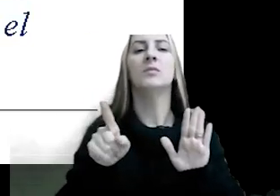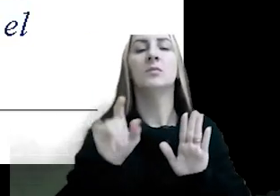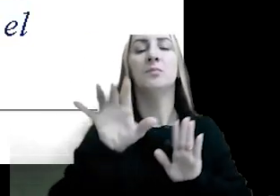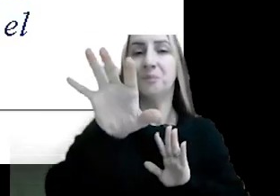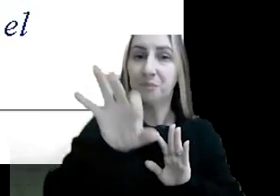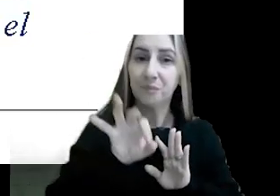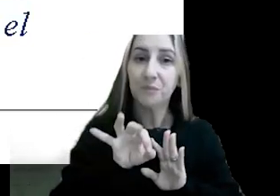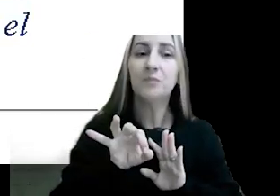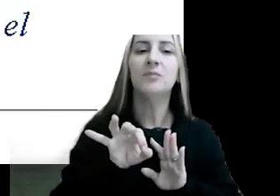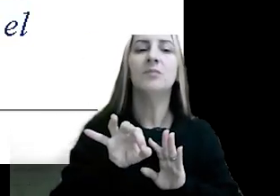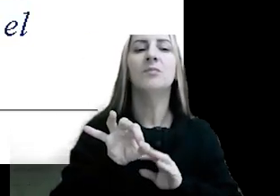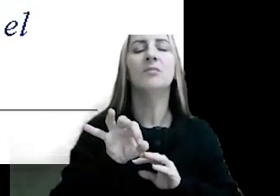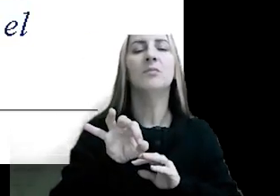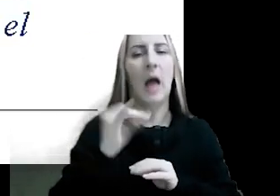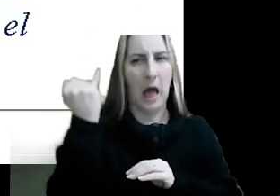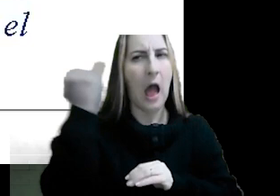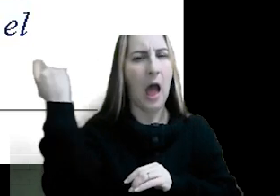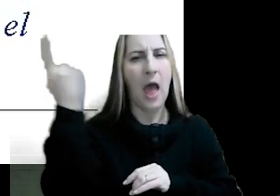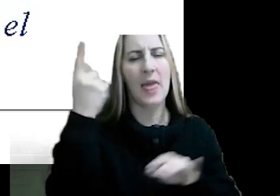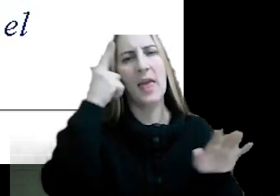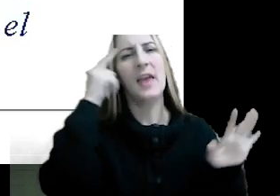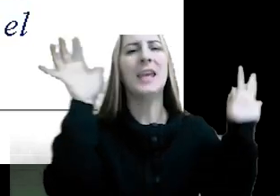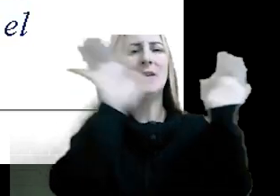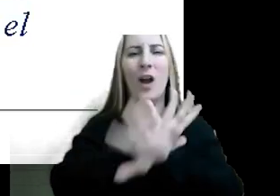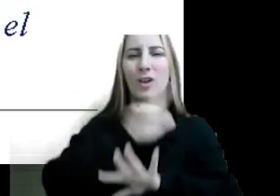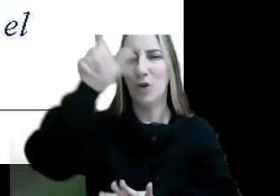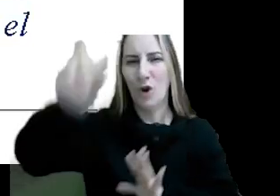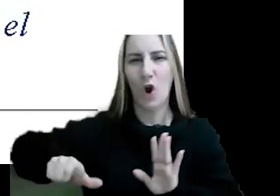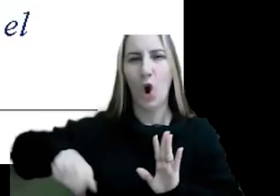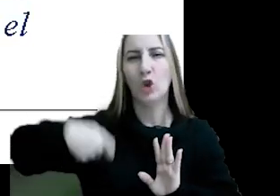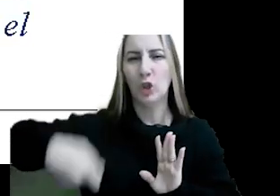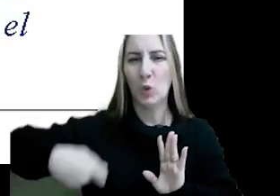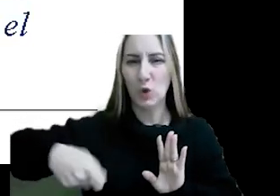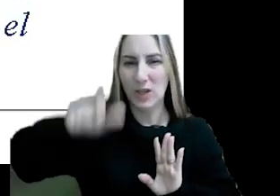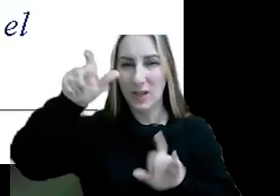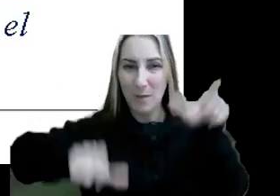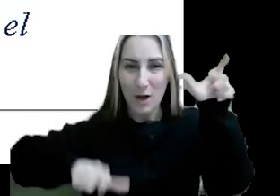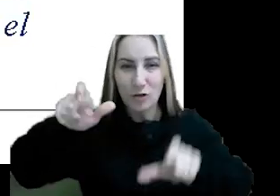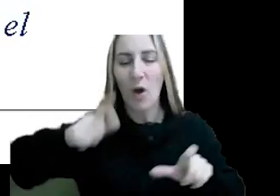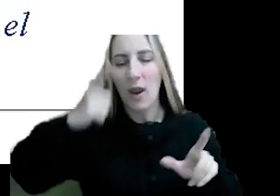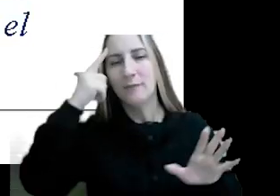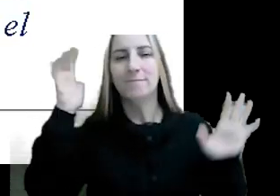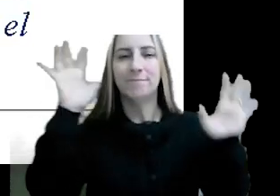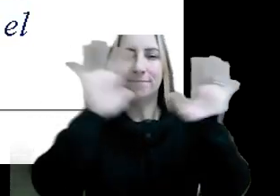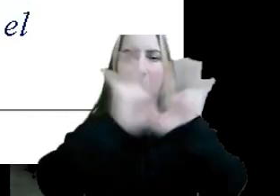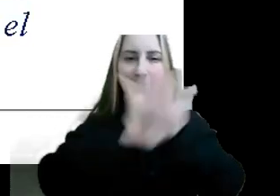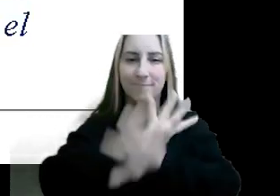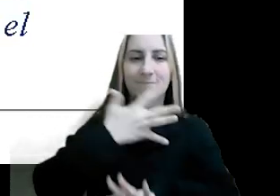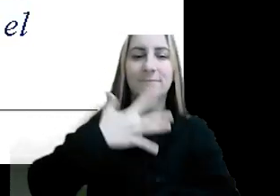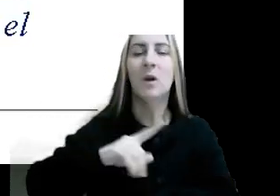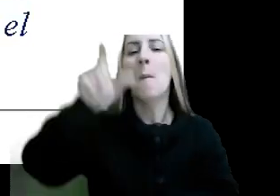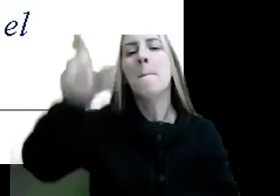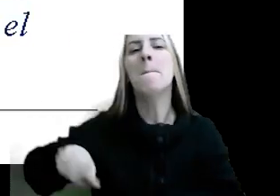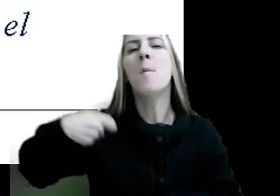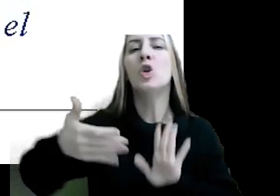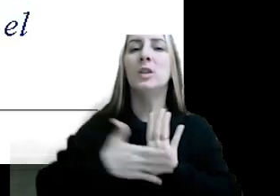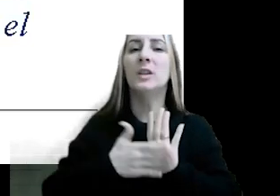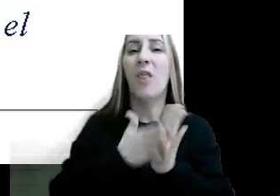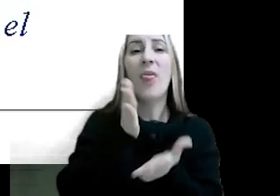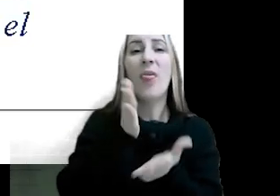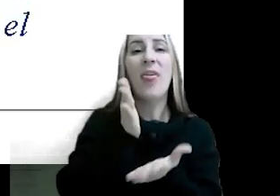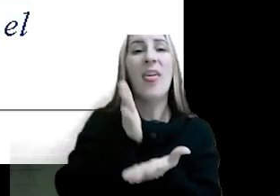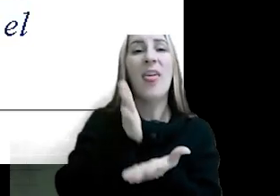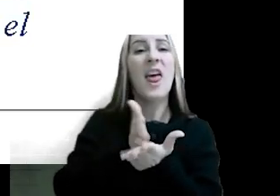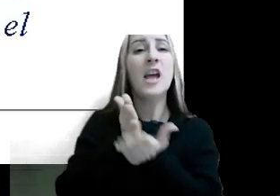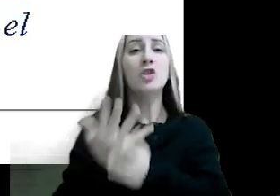Un error que muchas veces los contribuyentes malinterpretan es que ser monotributista es un derecho adquirido, y no es